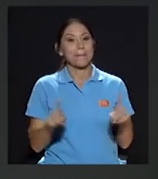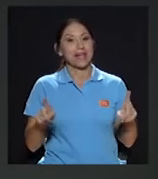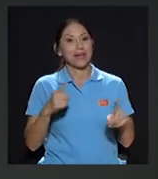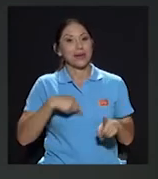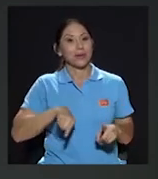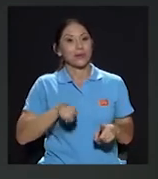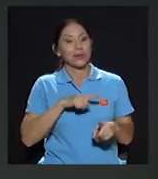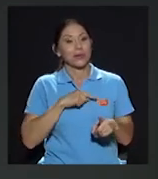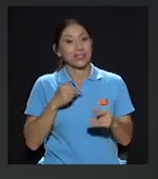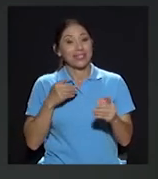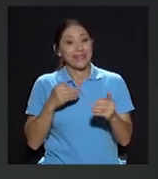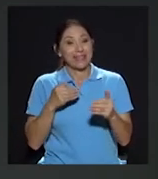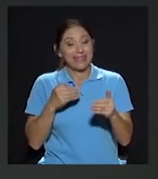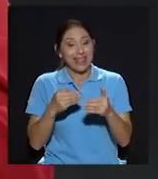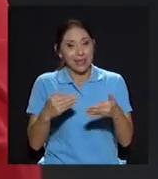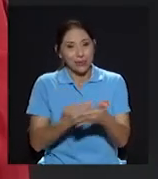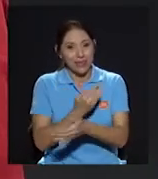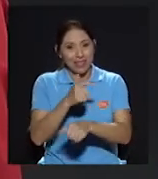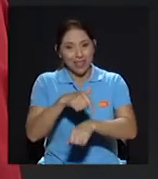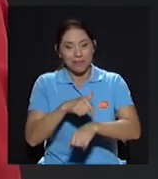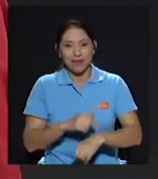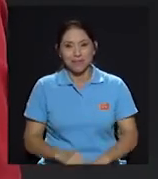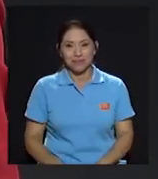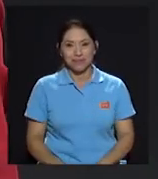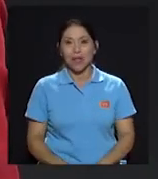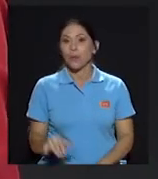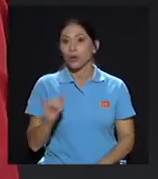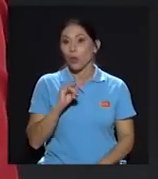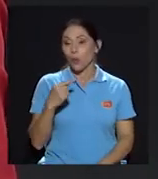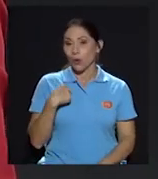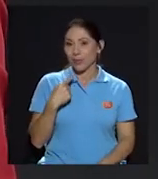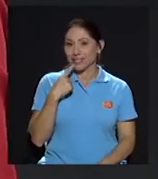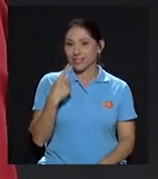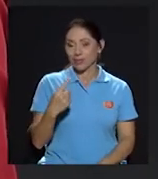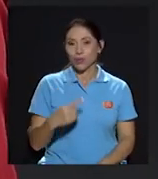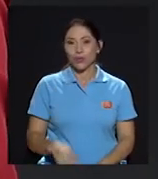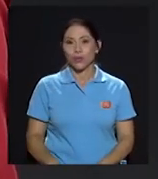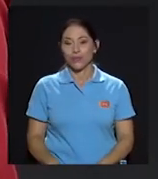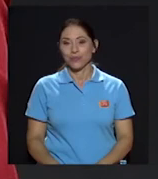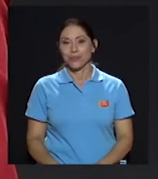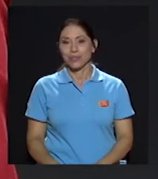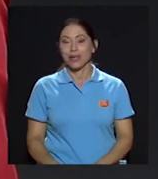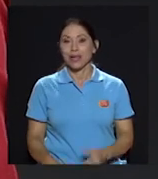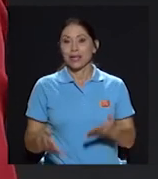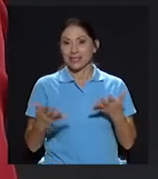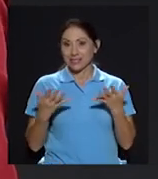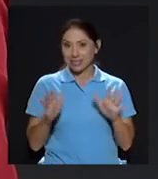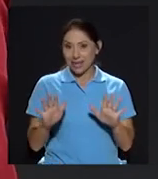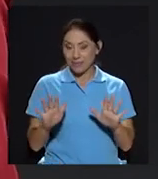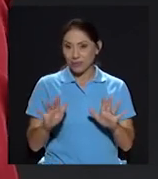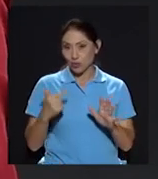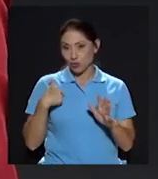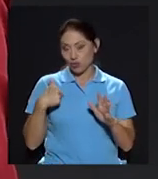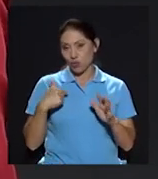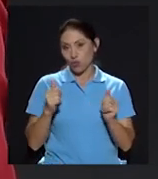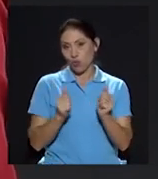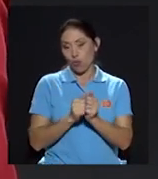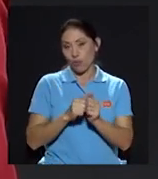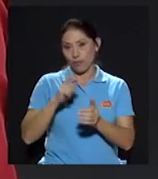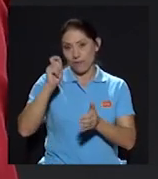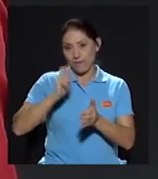de esa nueva bueno como le mencionó entonces ya están todo en la firma